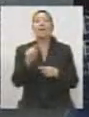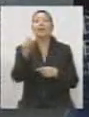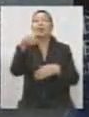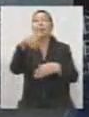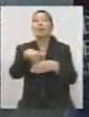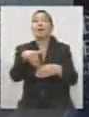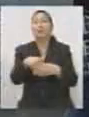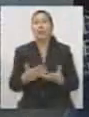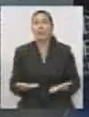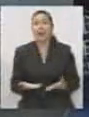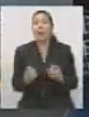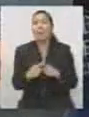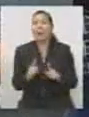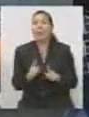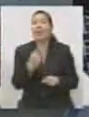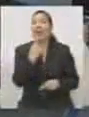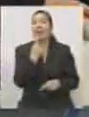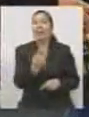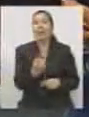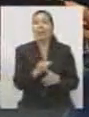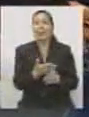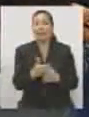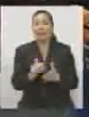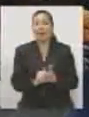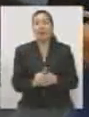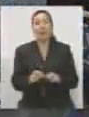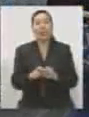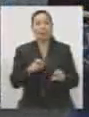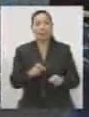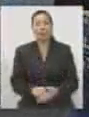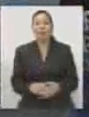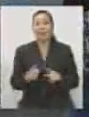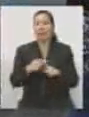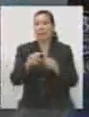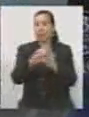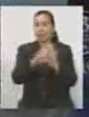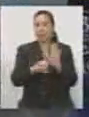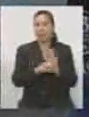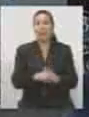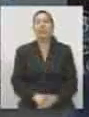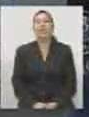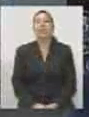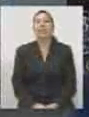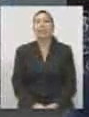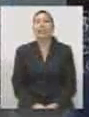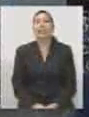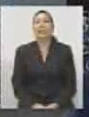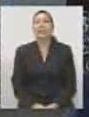postulantes. Entonces, a propia declaración de parte del Pleno del Tribunal Constitucional, es